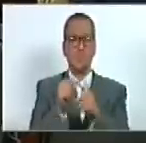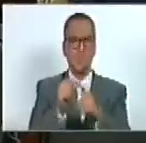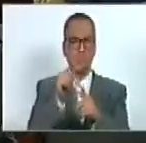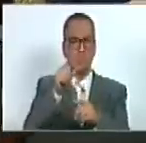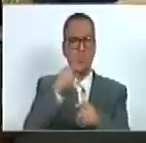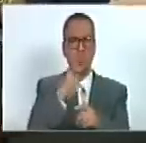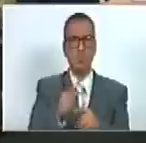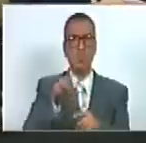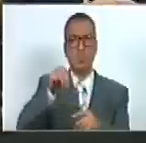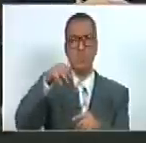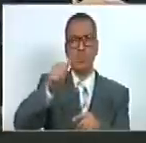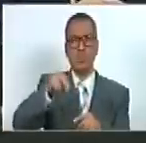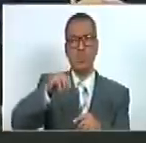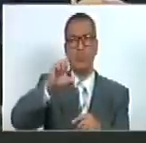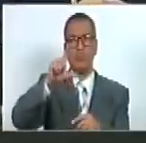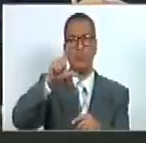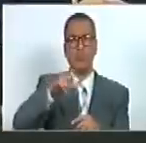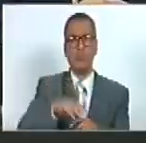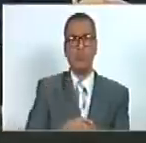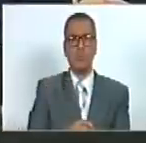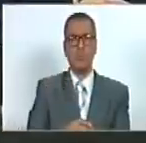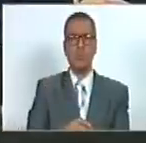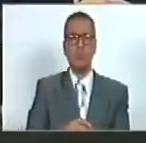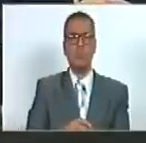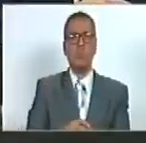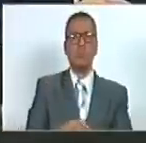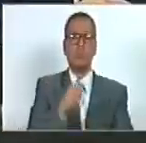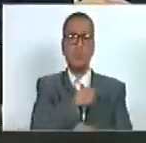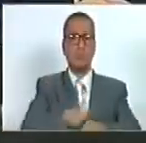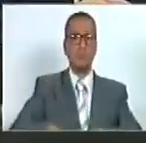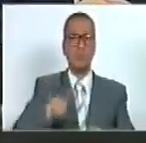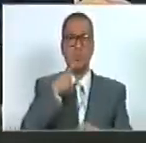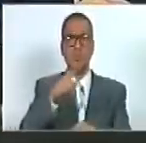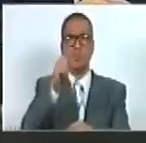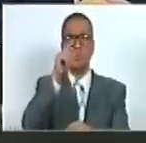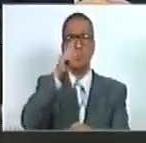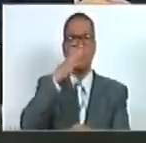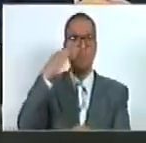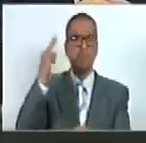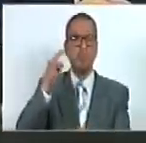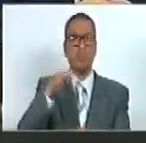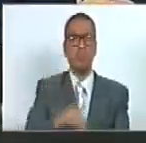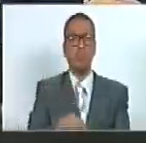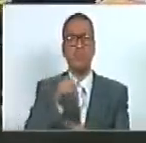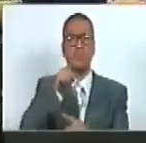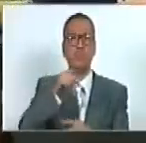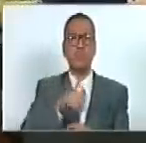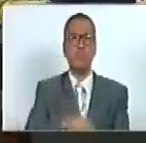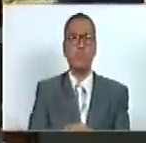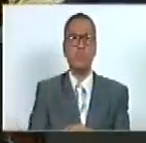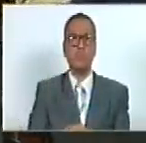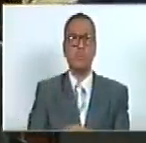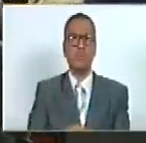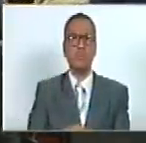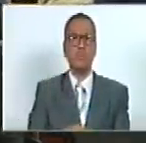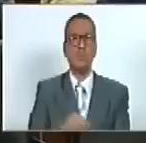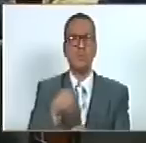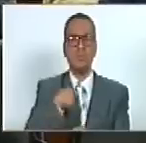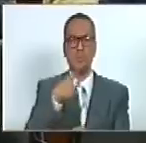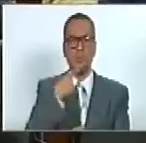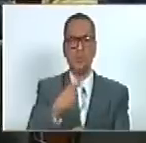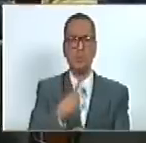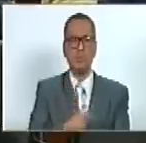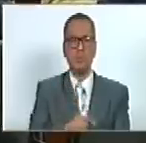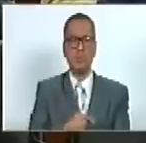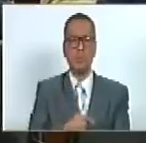voy a traer una expresión de Emmanuel Macron, el actual presidente de Francia, cuando así sería